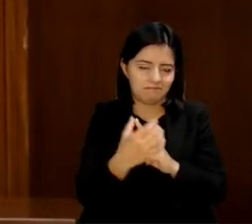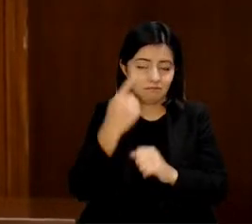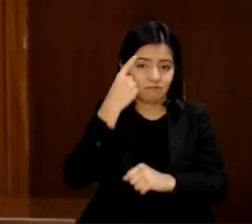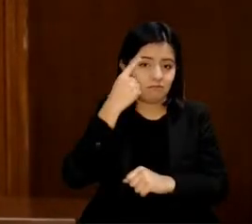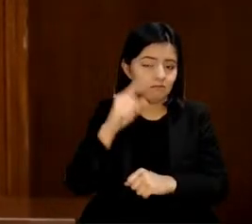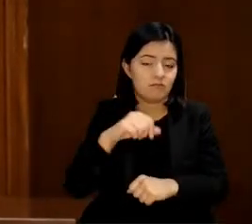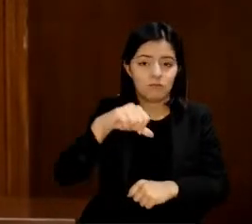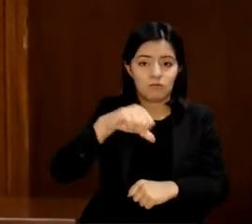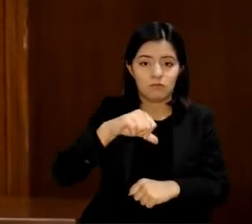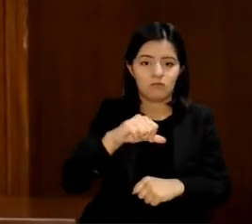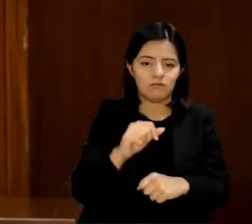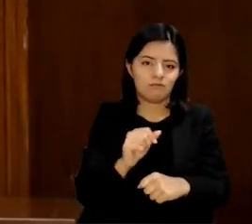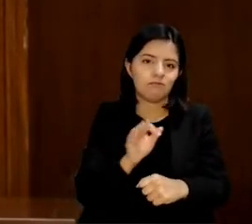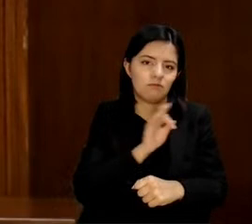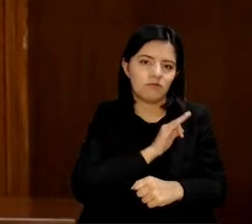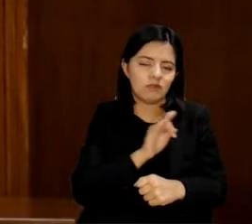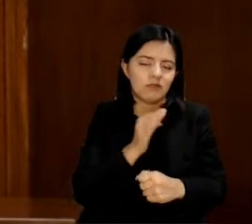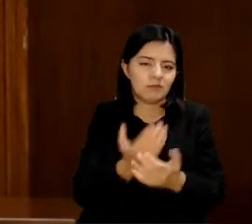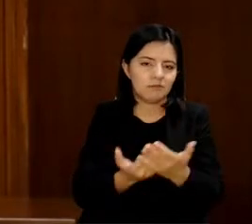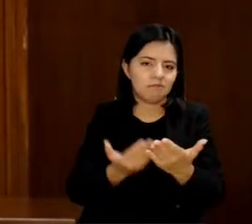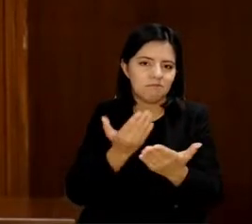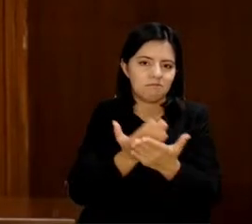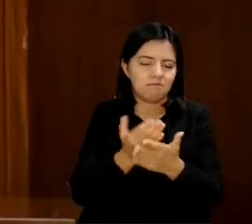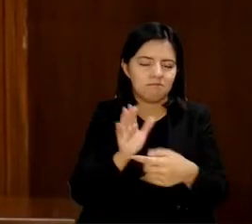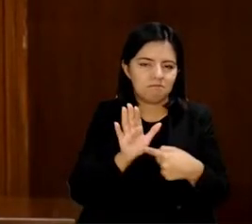sea presentada ante esta soberanía.